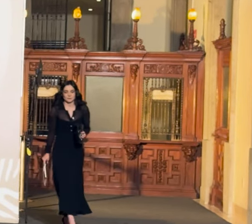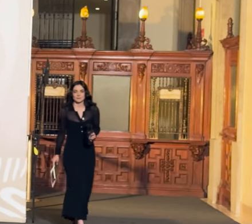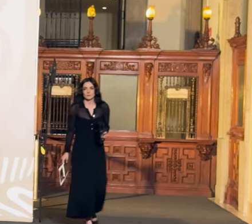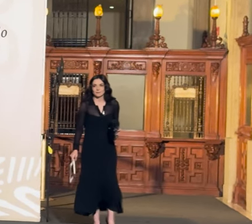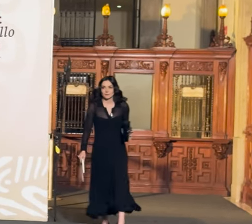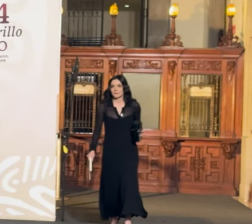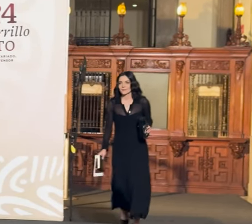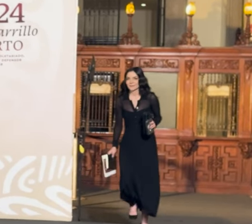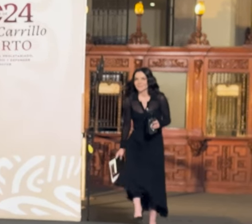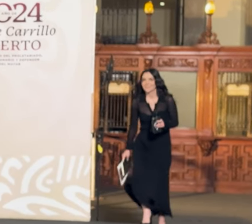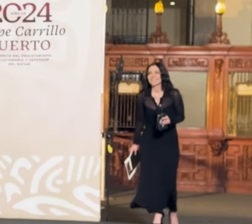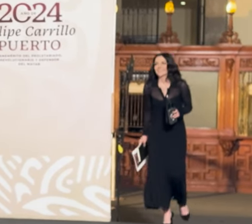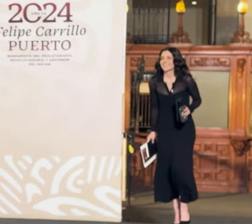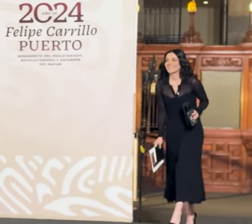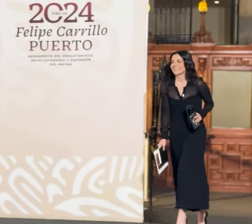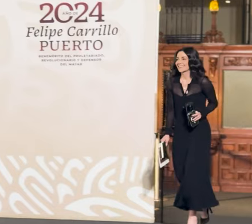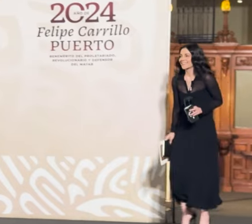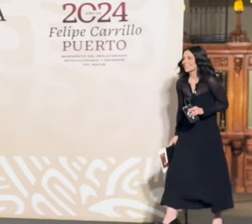¡Ánimo!